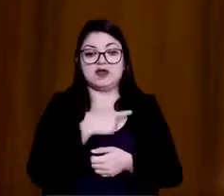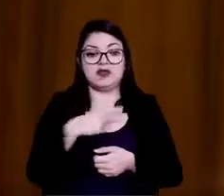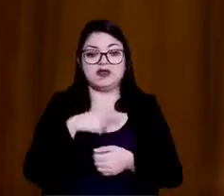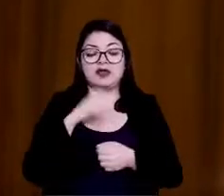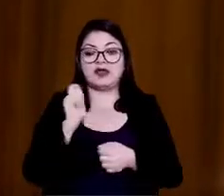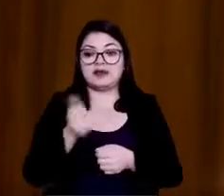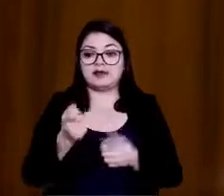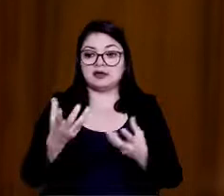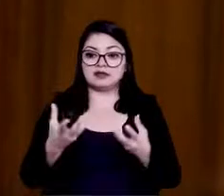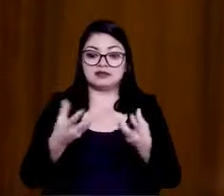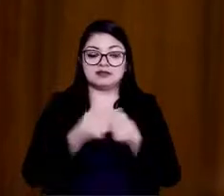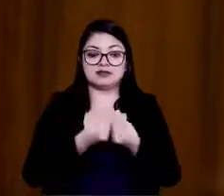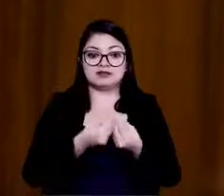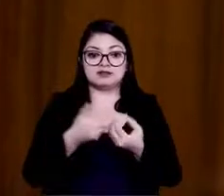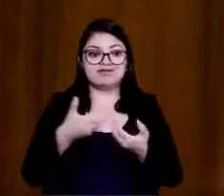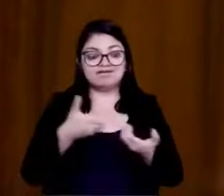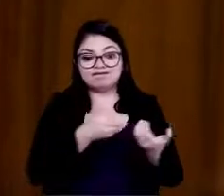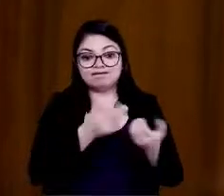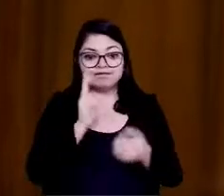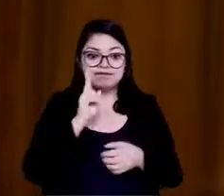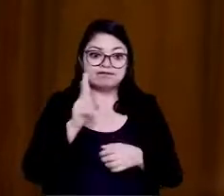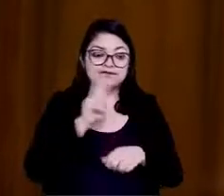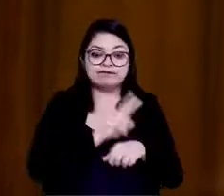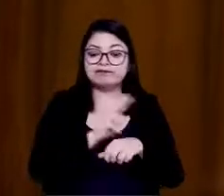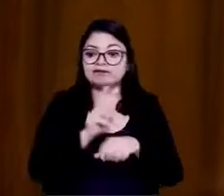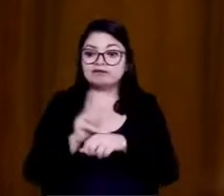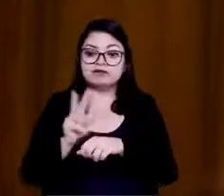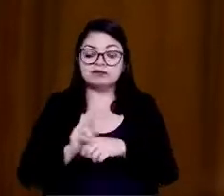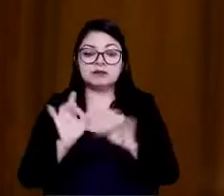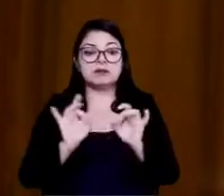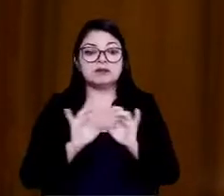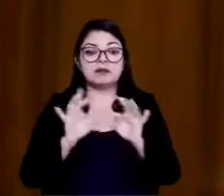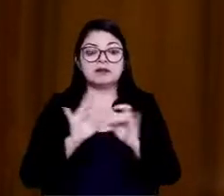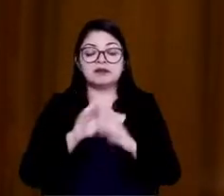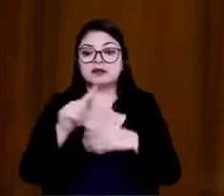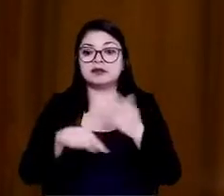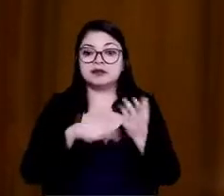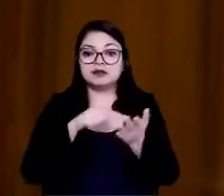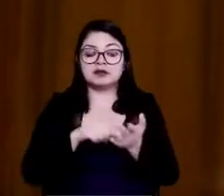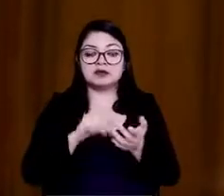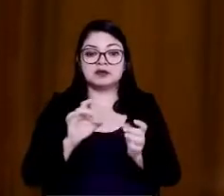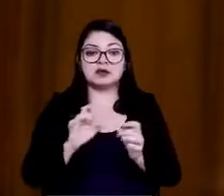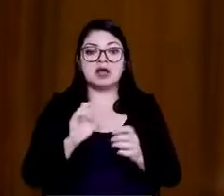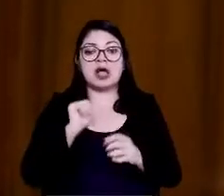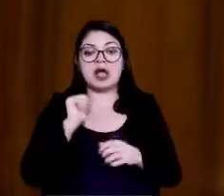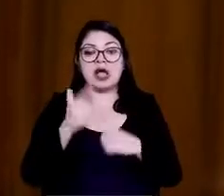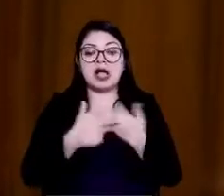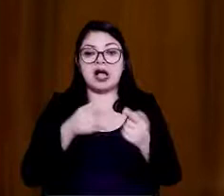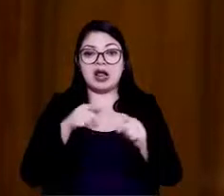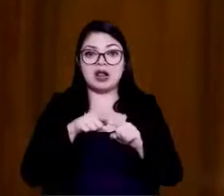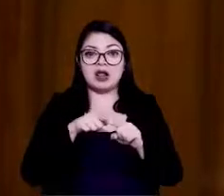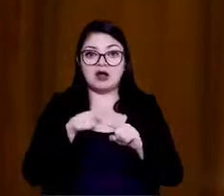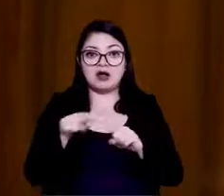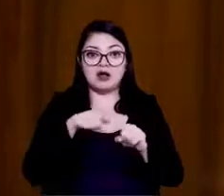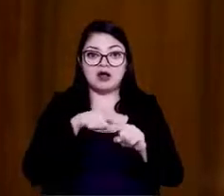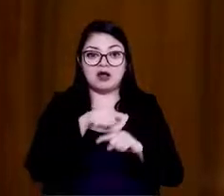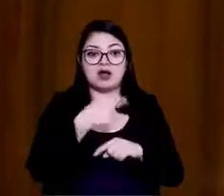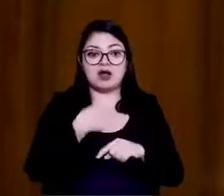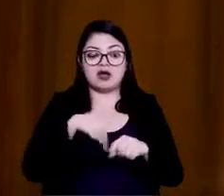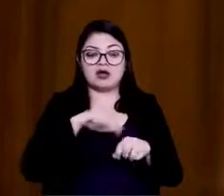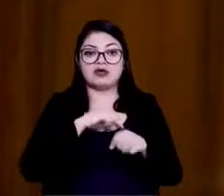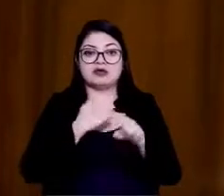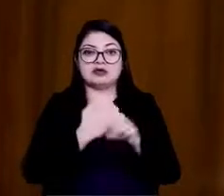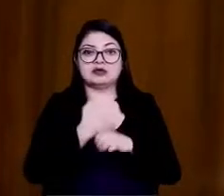en conjunto para detectar posibles puntos de riesgo en las vías de comunicación en nuestro